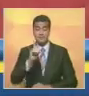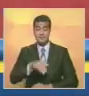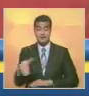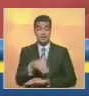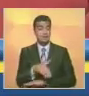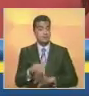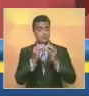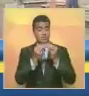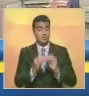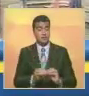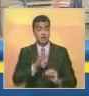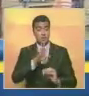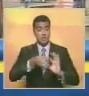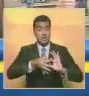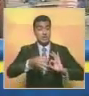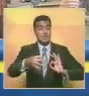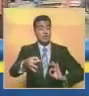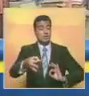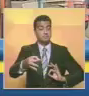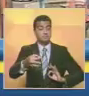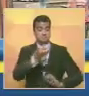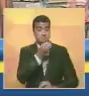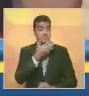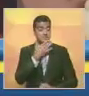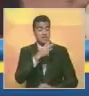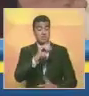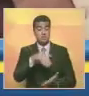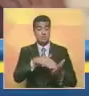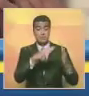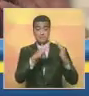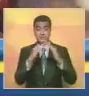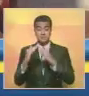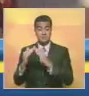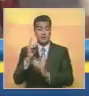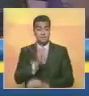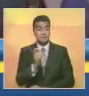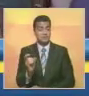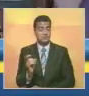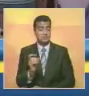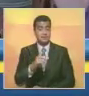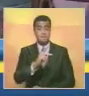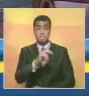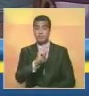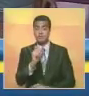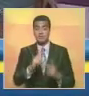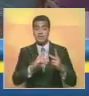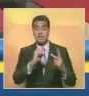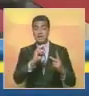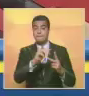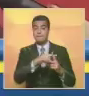Cañada fueron recuperados 4 kilómetros de vialidad que beneficiarán a 8.000 habitantes de las parroquias El Potrerito y El